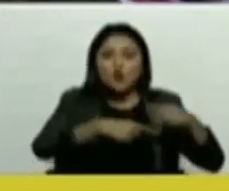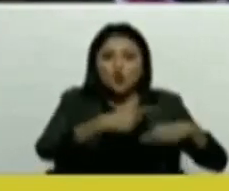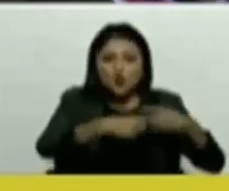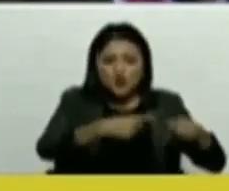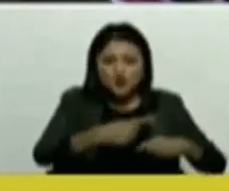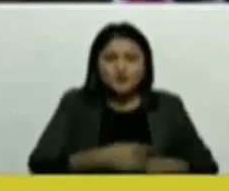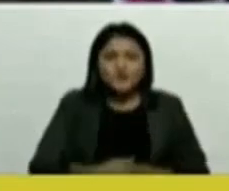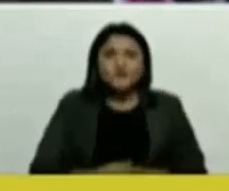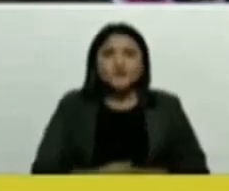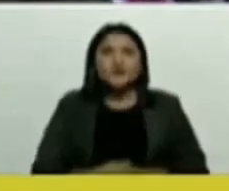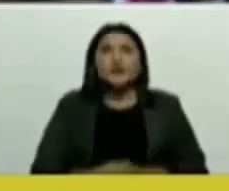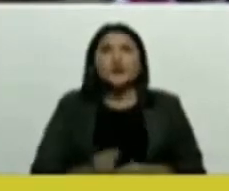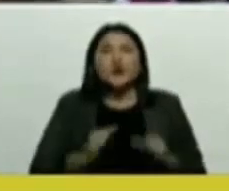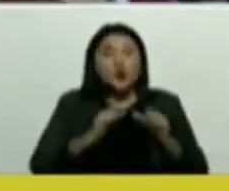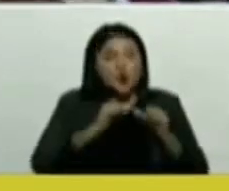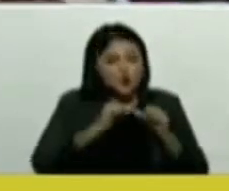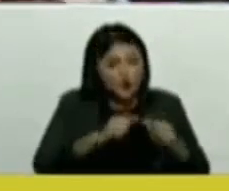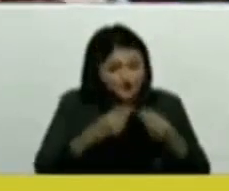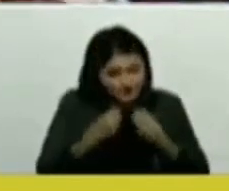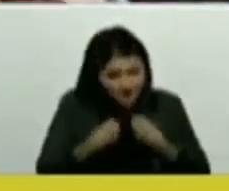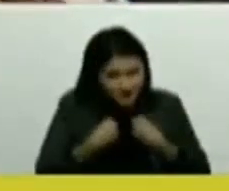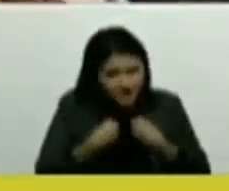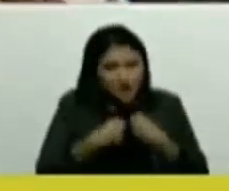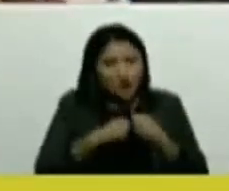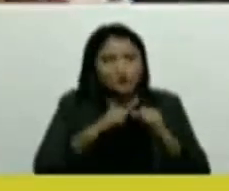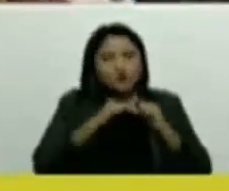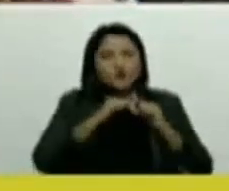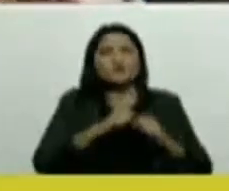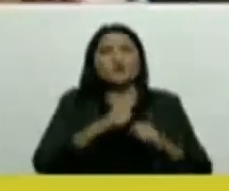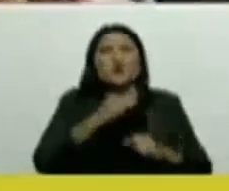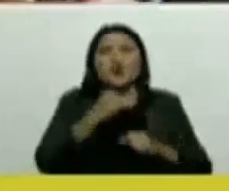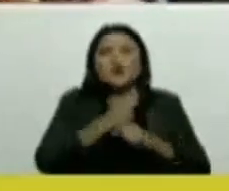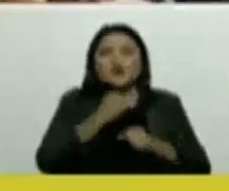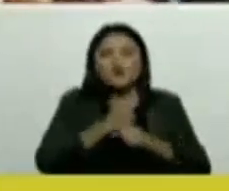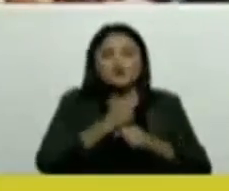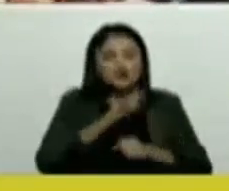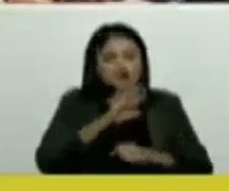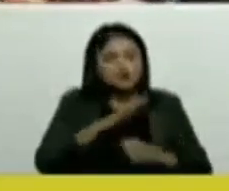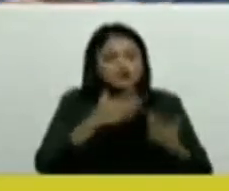diarias. Continuamos con nuestra vida y continuamos con nuestro trabajo productivo.